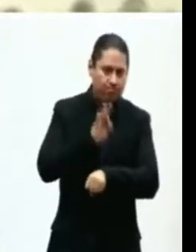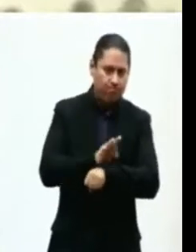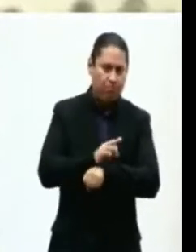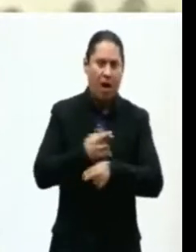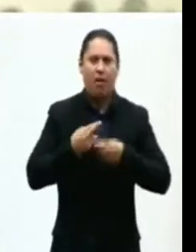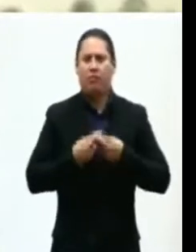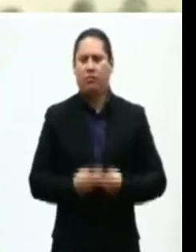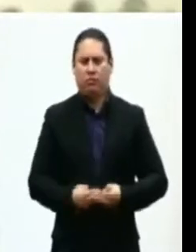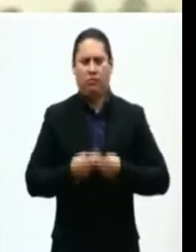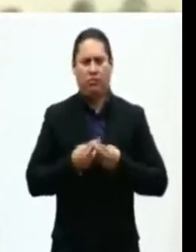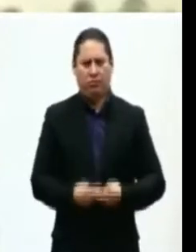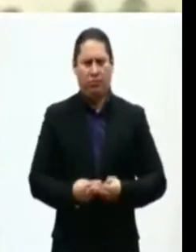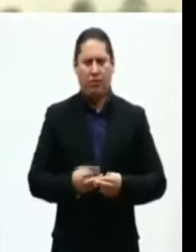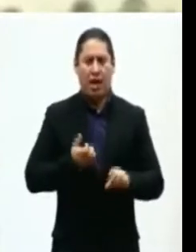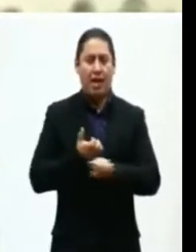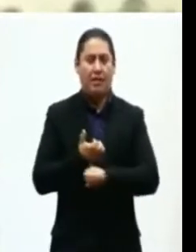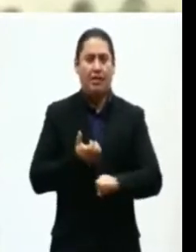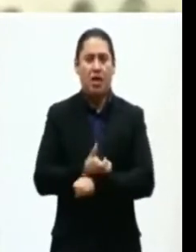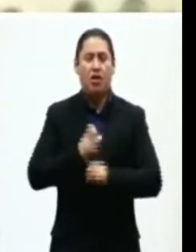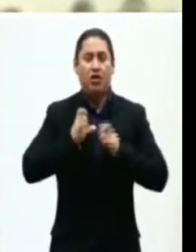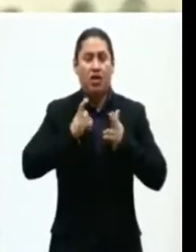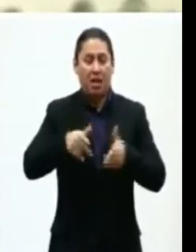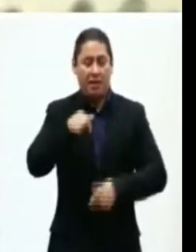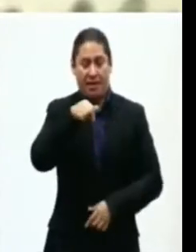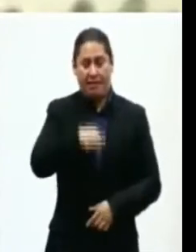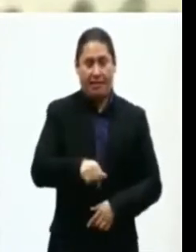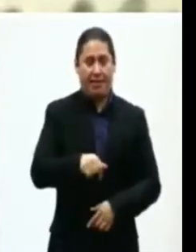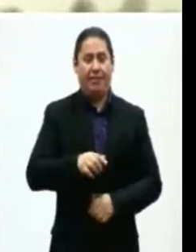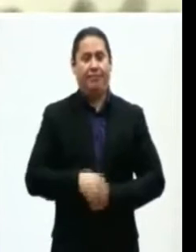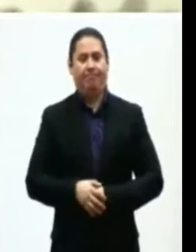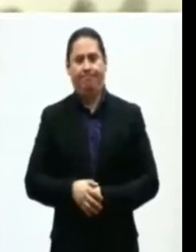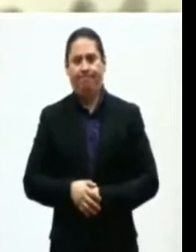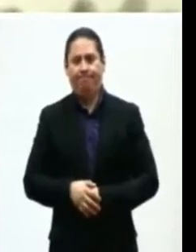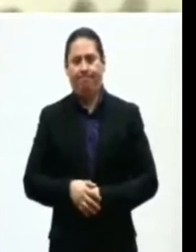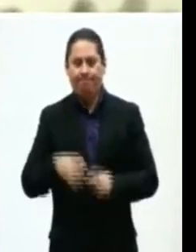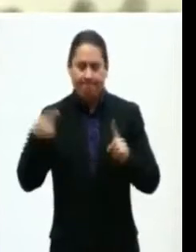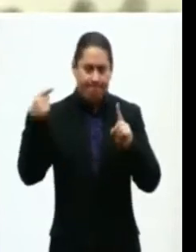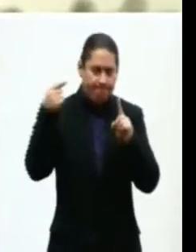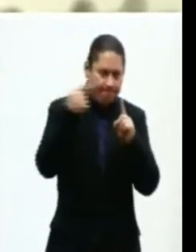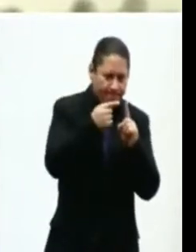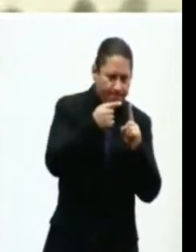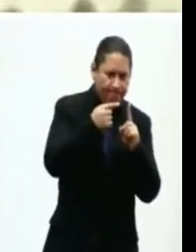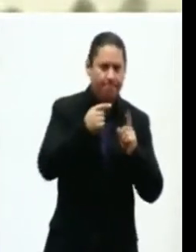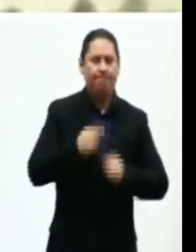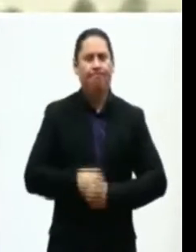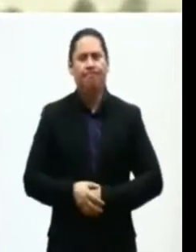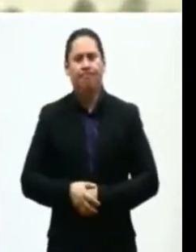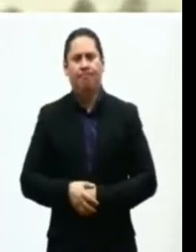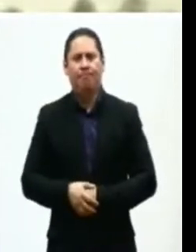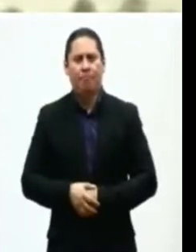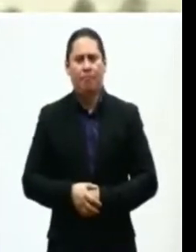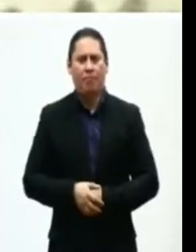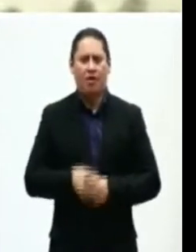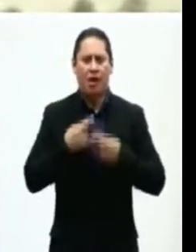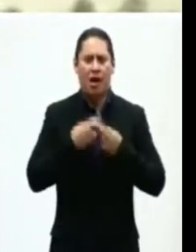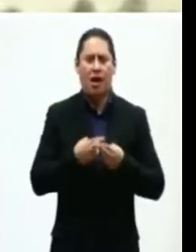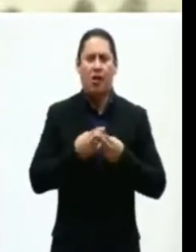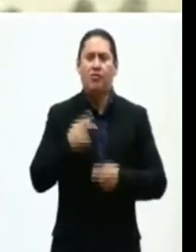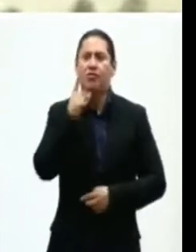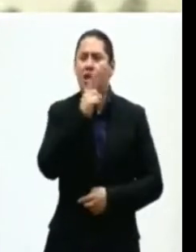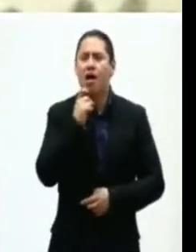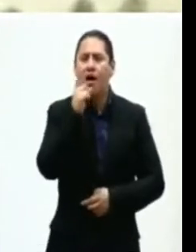riqueza natural con la que el Estado de Chiapas cuenta, específicamente en lo concerniente al recurso